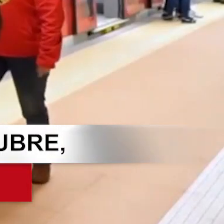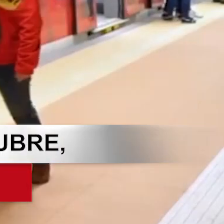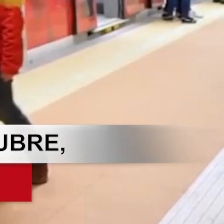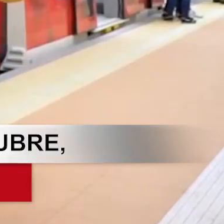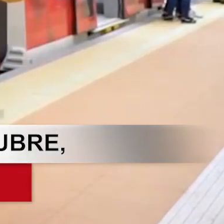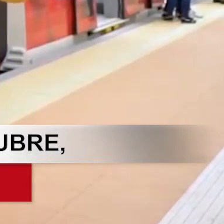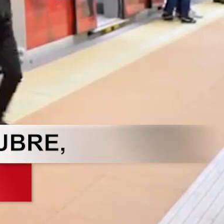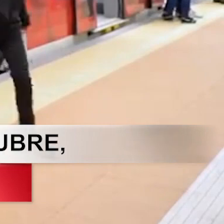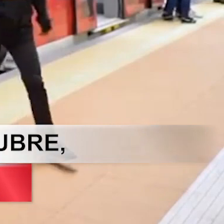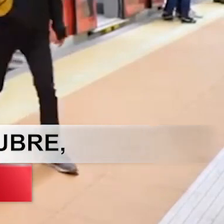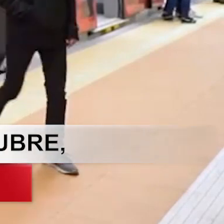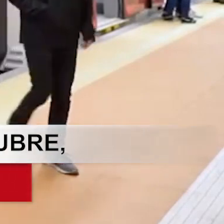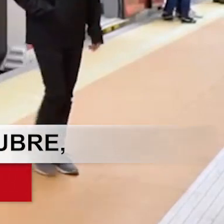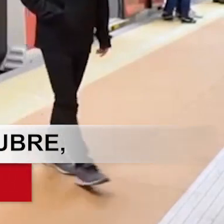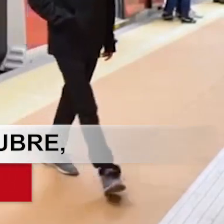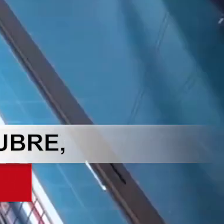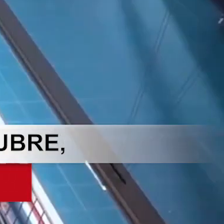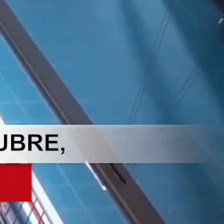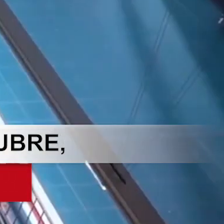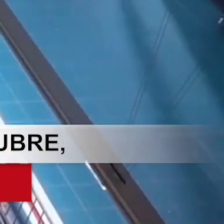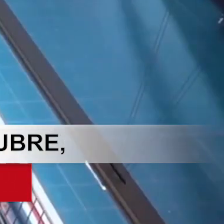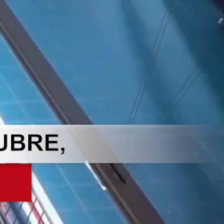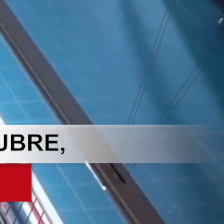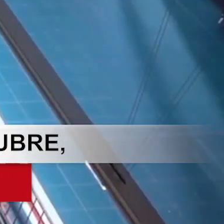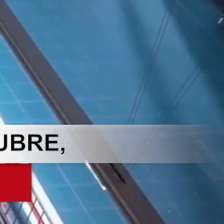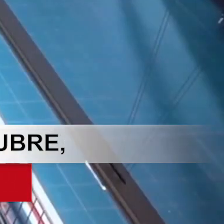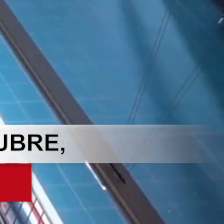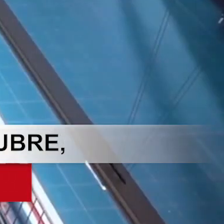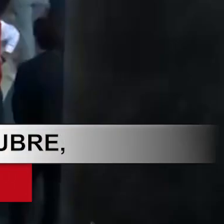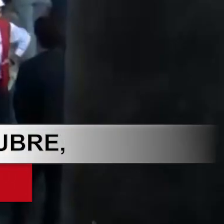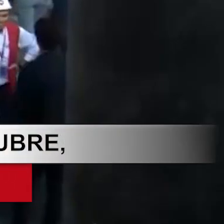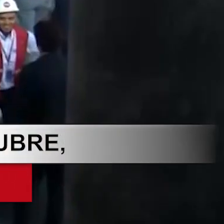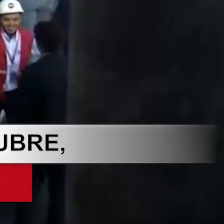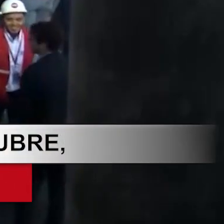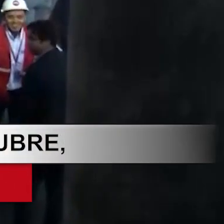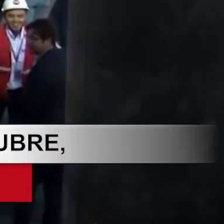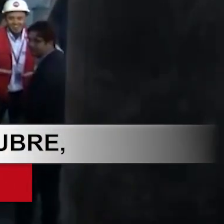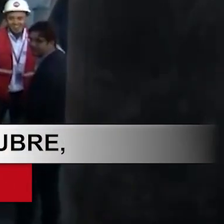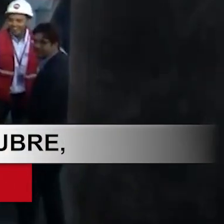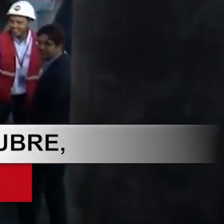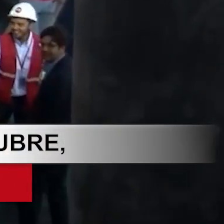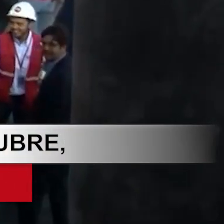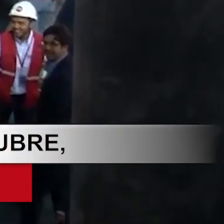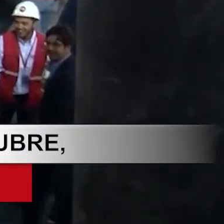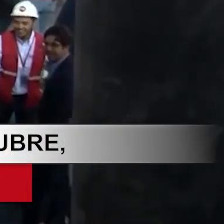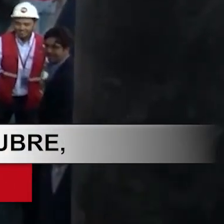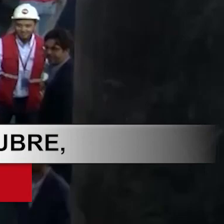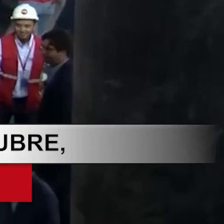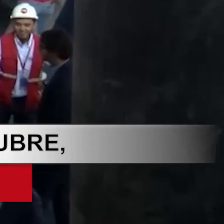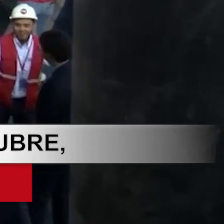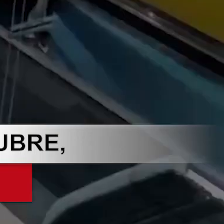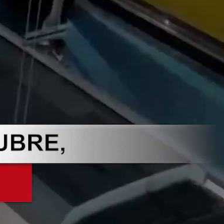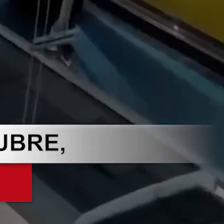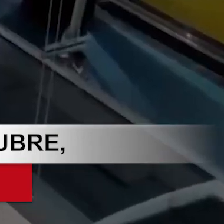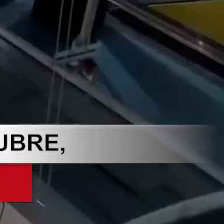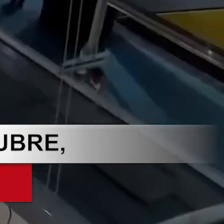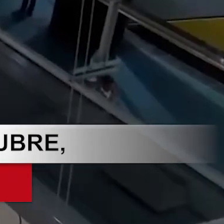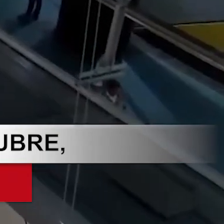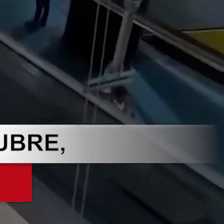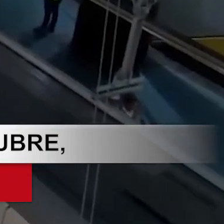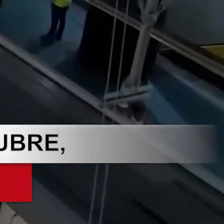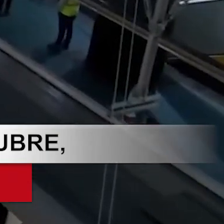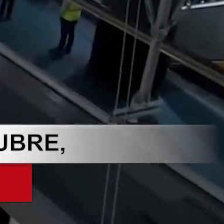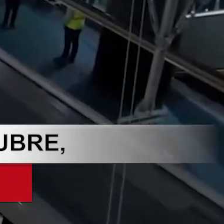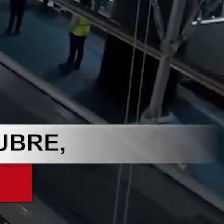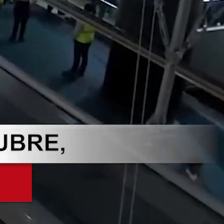A partir de esto se determinó que el Metro de Quito volverá a funcionar en octubre de este año, pero no al 100%, para lo que se deberá esperar